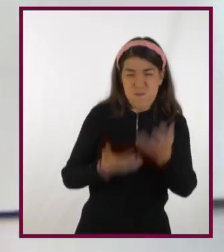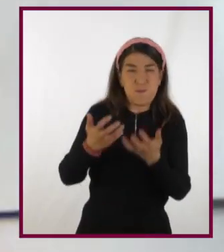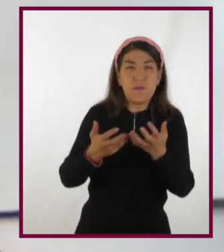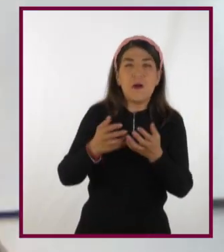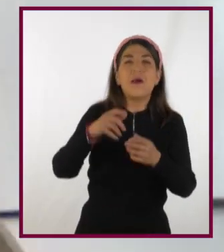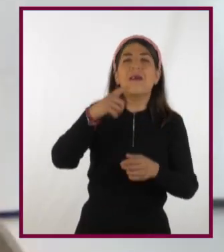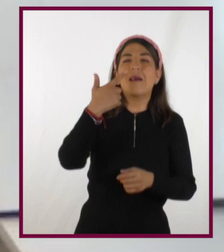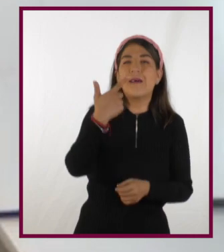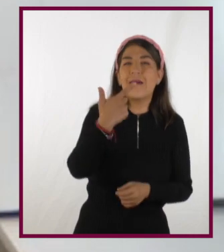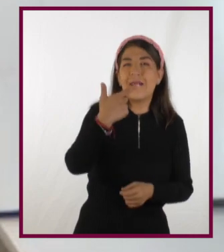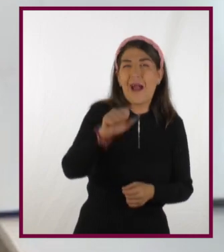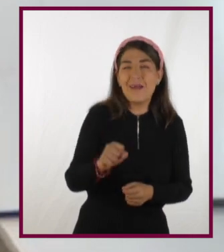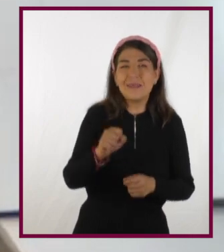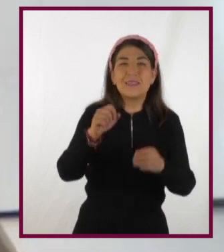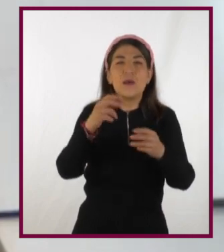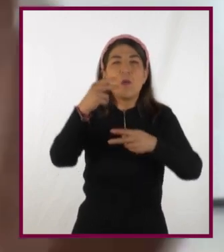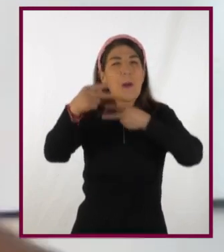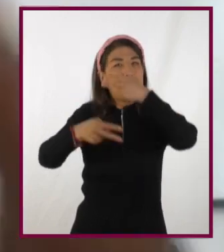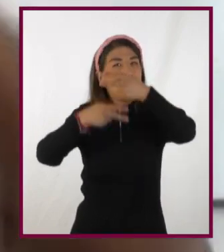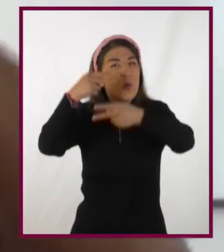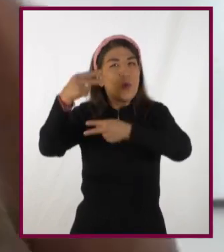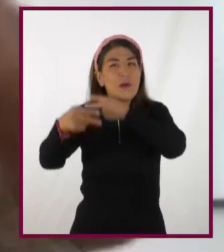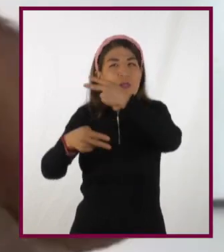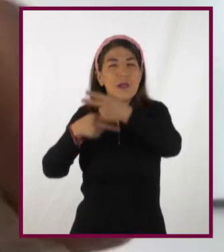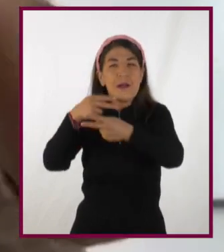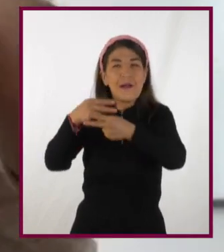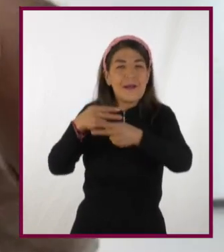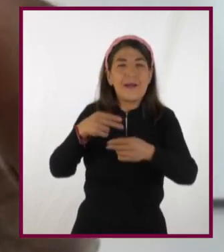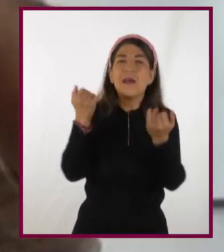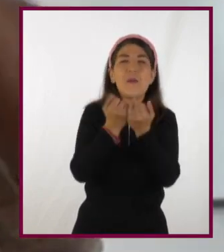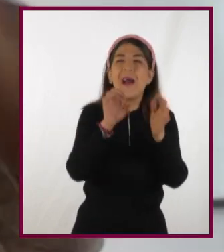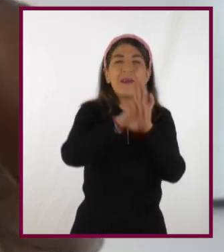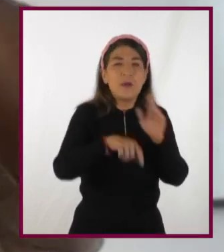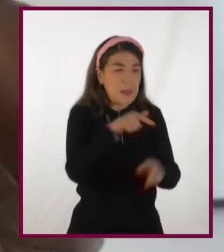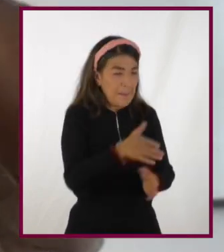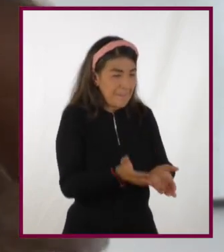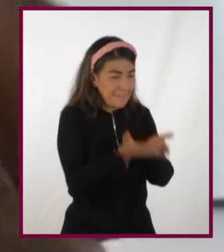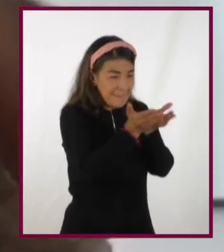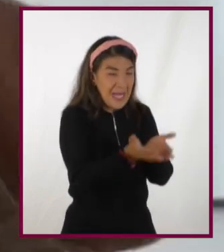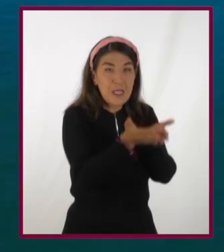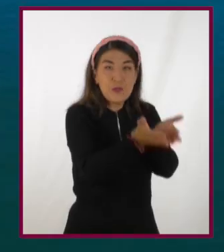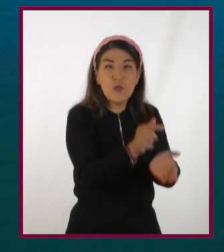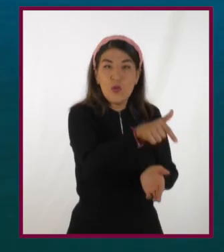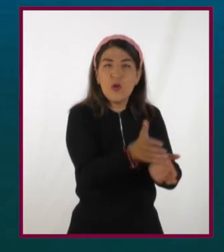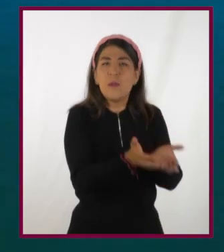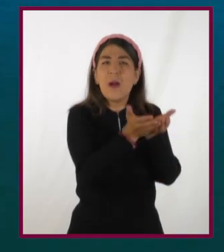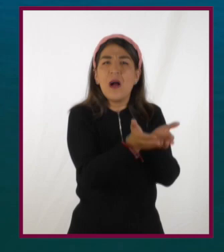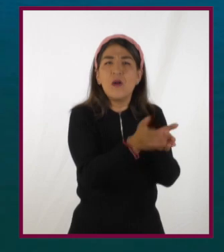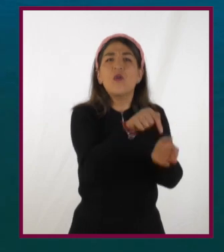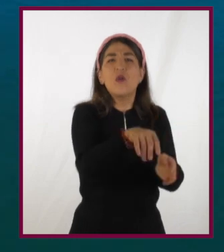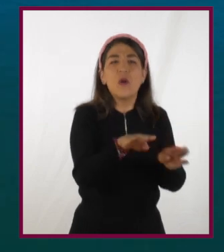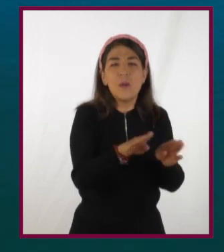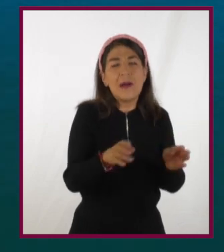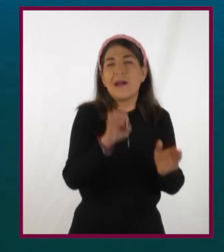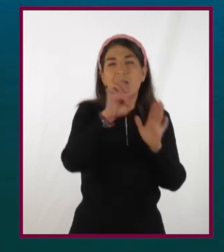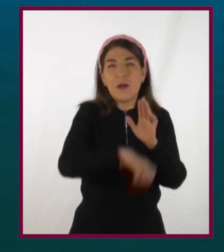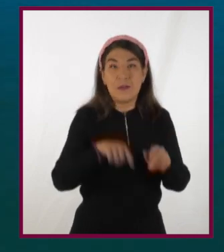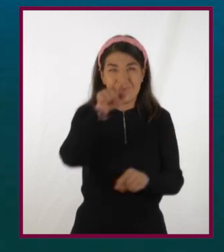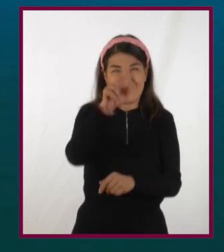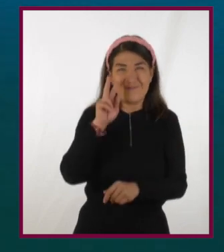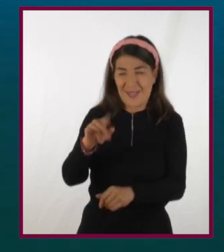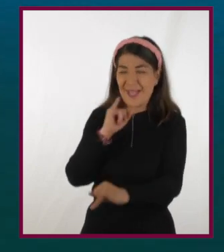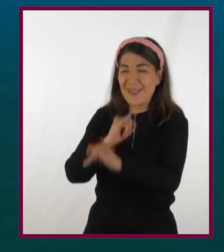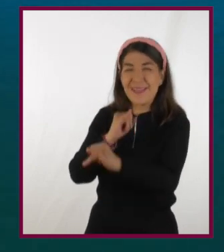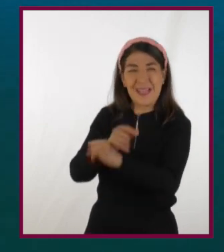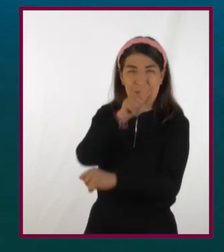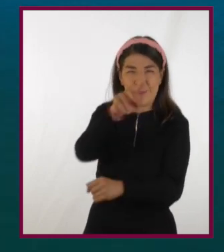el agua va a altas velocidades, y eso es algo que se observa, por ejemplo, en las propelas de los barcos. En las propelas de los barcos, si uno busca en la internet